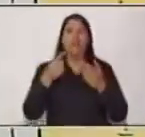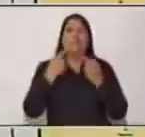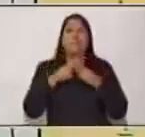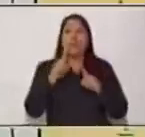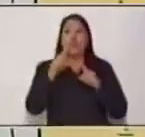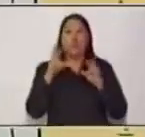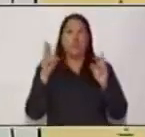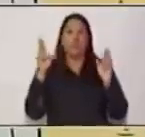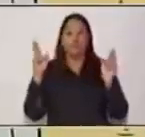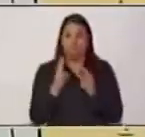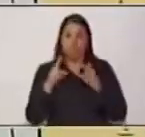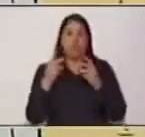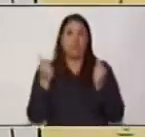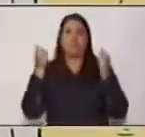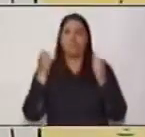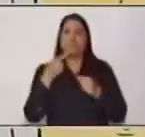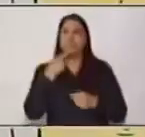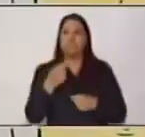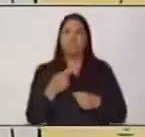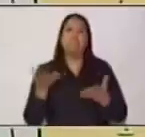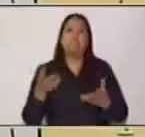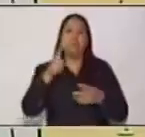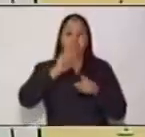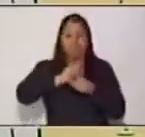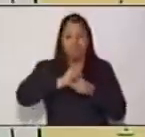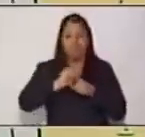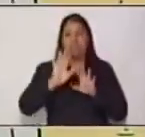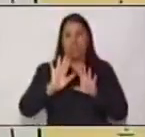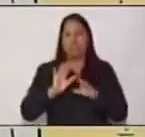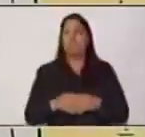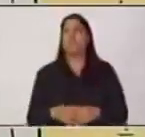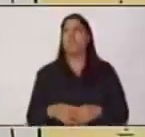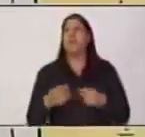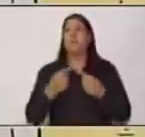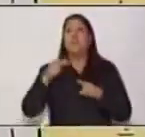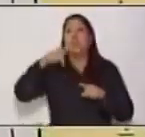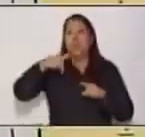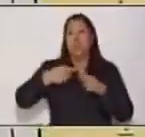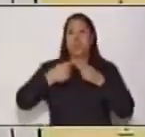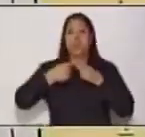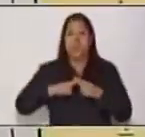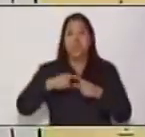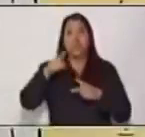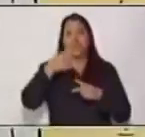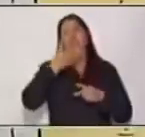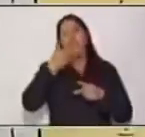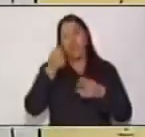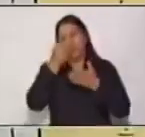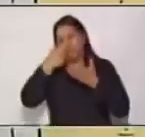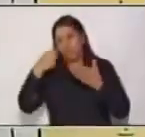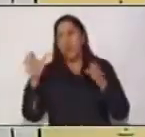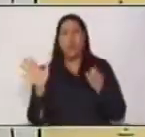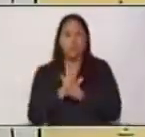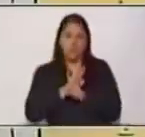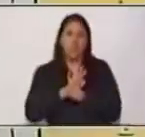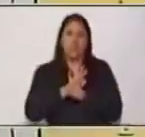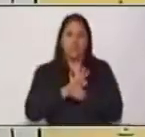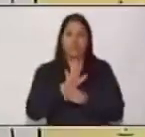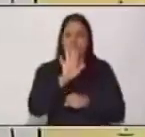nos aprendemos la propiedad, es bueno escribirlo todo. Entonces, 3 por 4, 12.